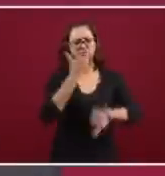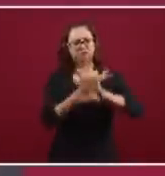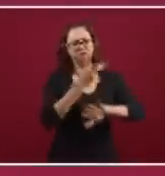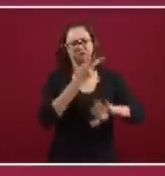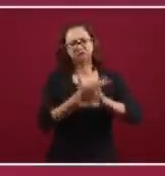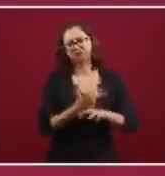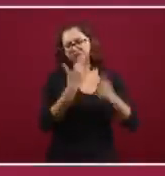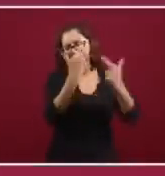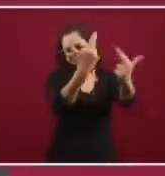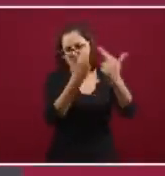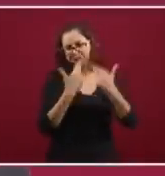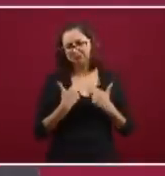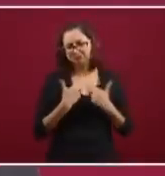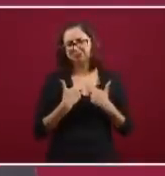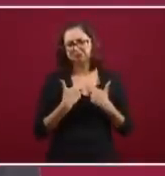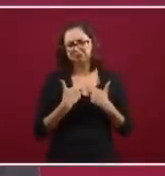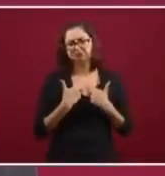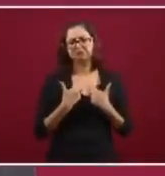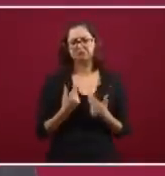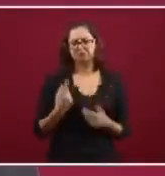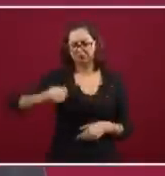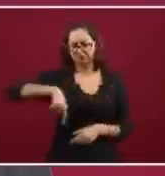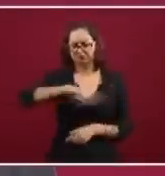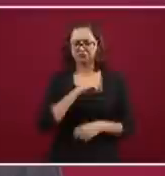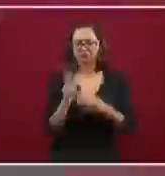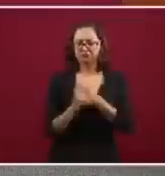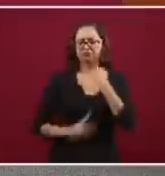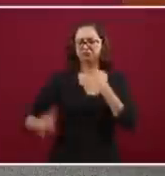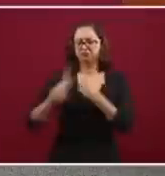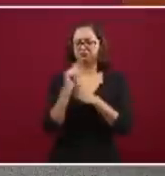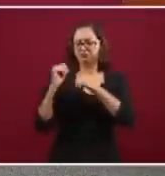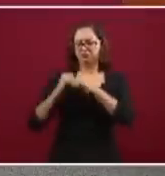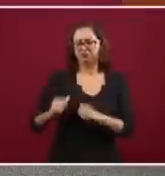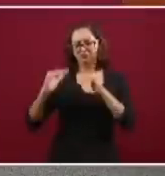respeto a nuestra soberanía